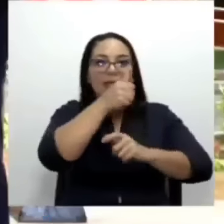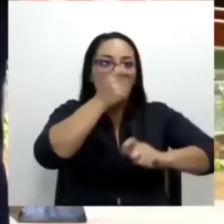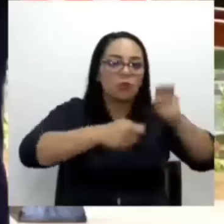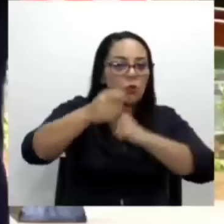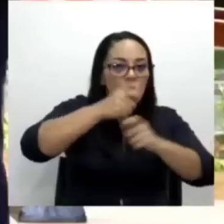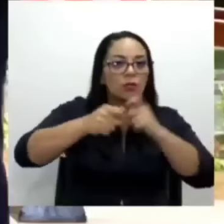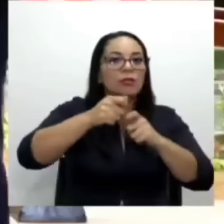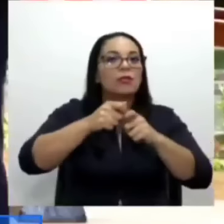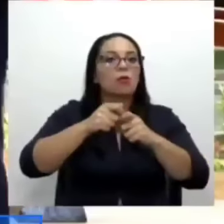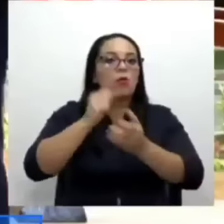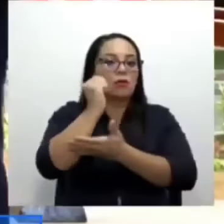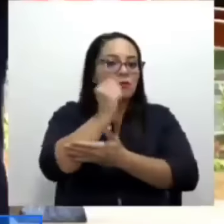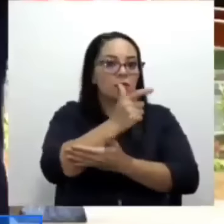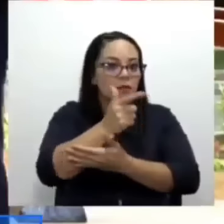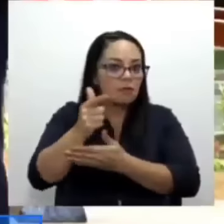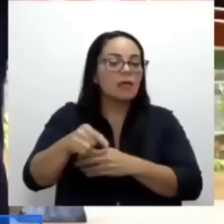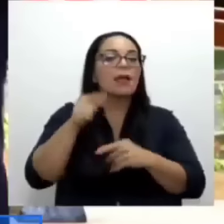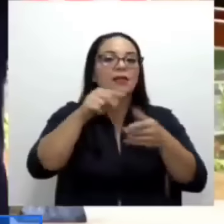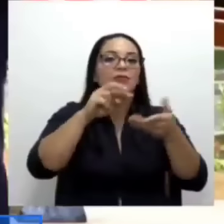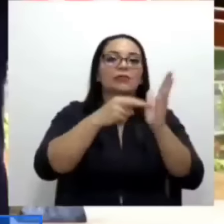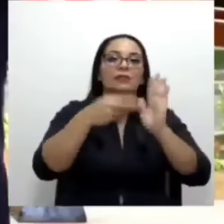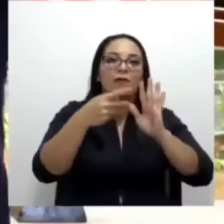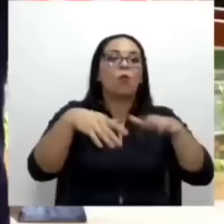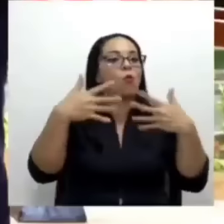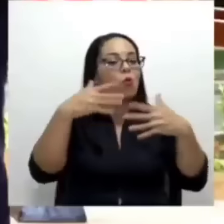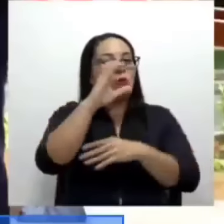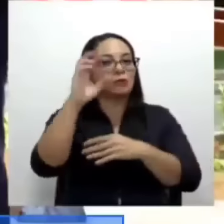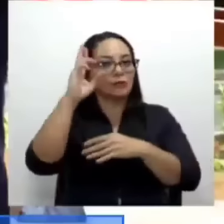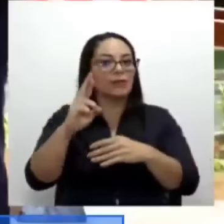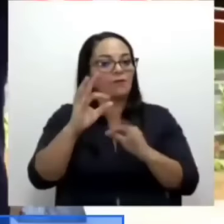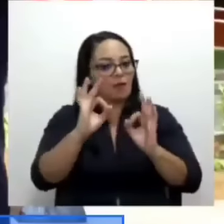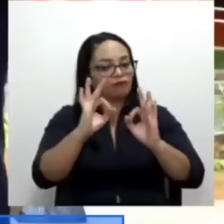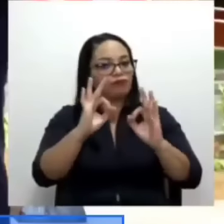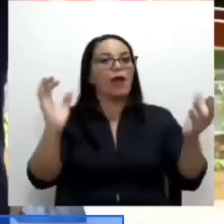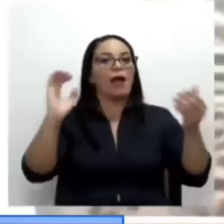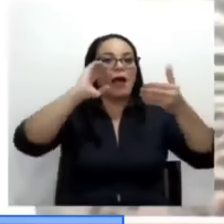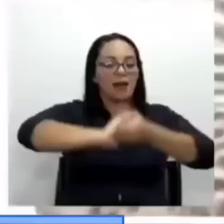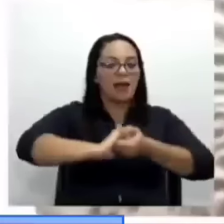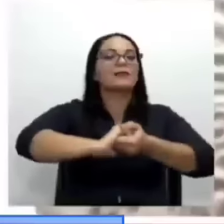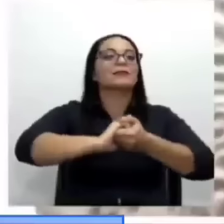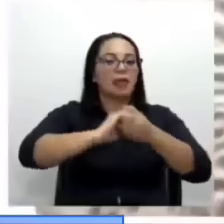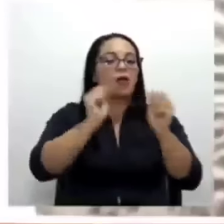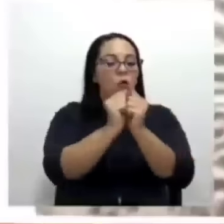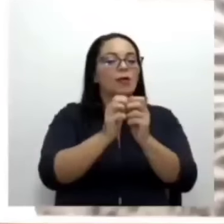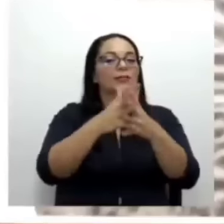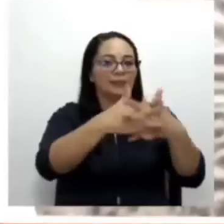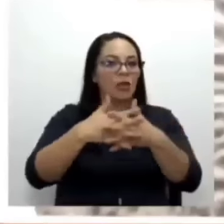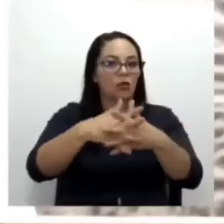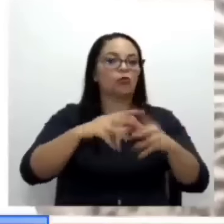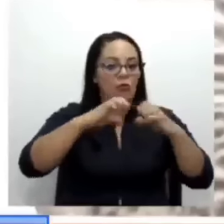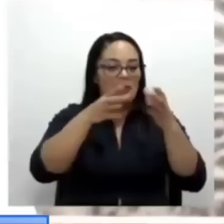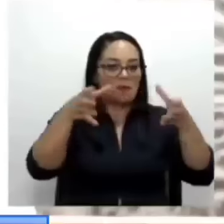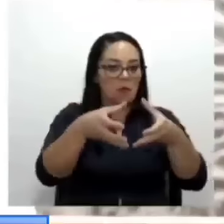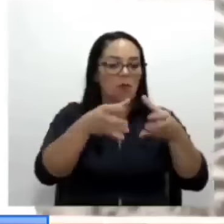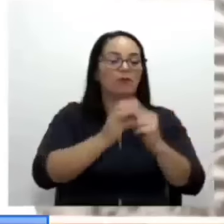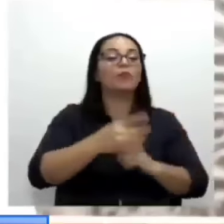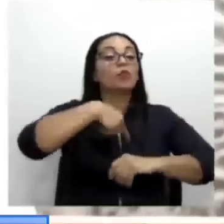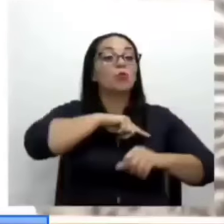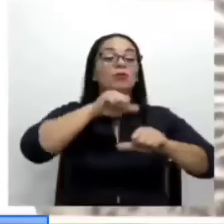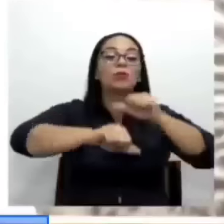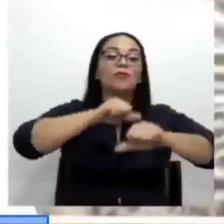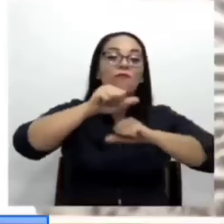actividad criminal. Esto demuestra el poder de Costa Rica y la alianza con el equipo de los Estados Unidos. Nuestro esfuerzo